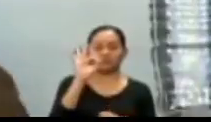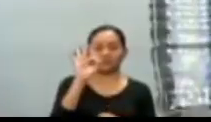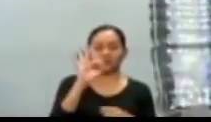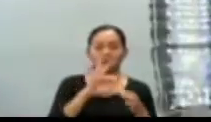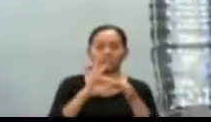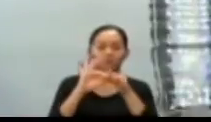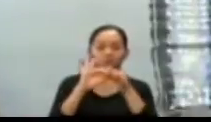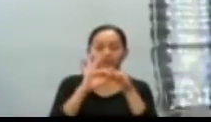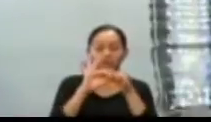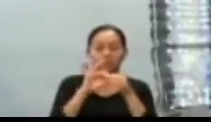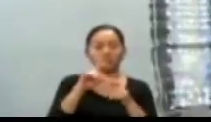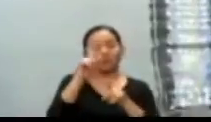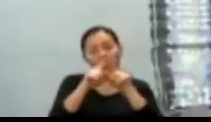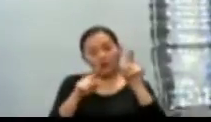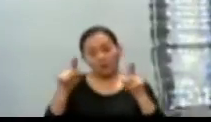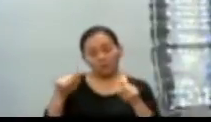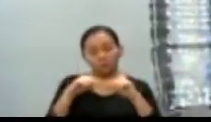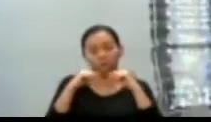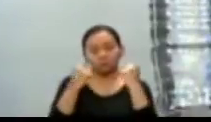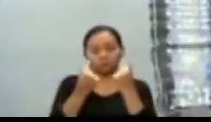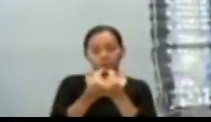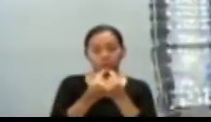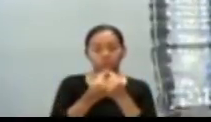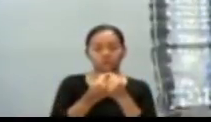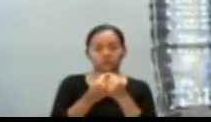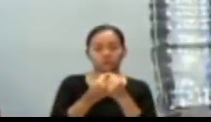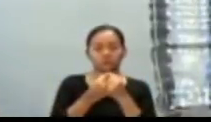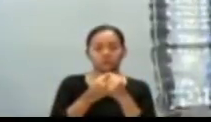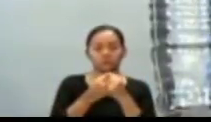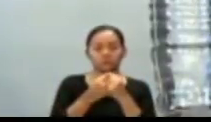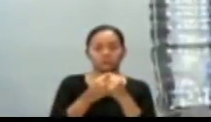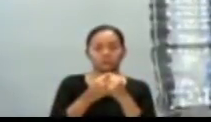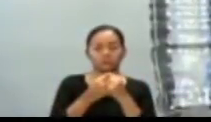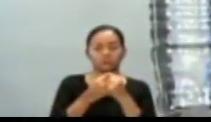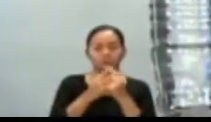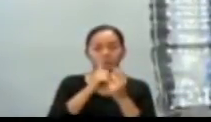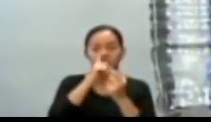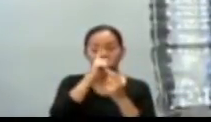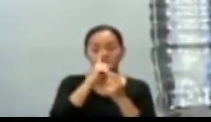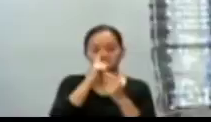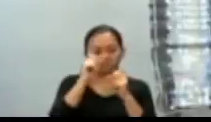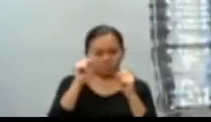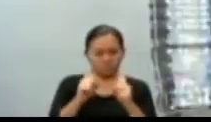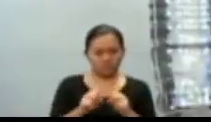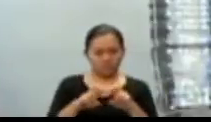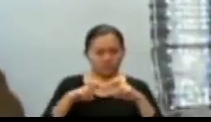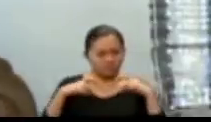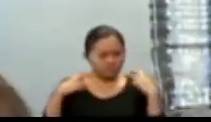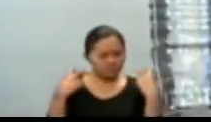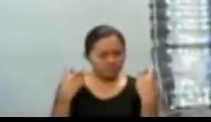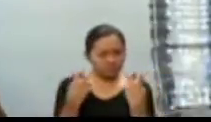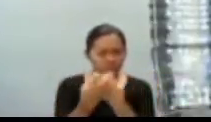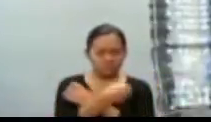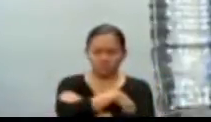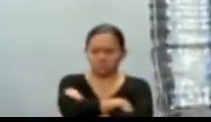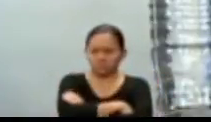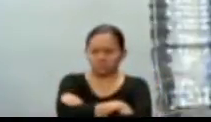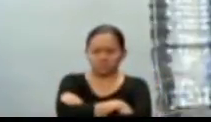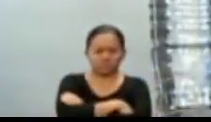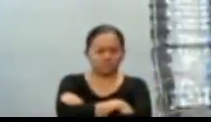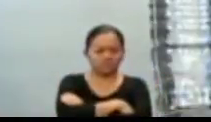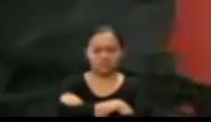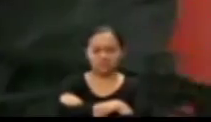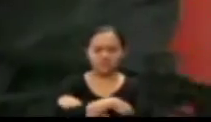con algunos sectores del movimiento indígena, o sea, pudiesen sentarse en la misma mesa que todos estos otros